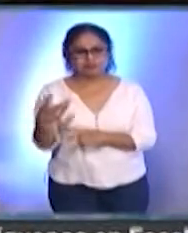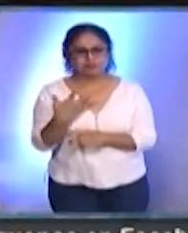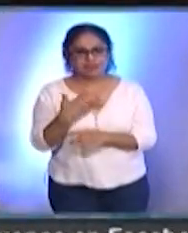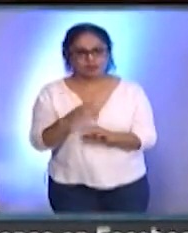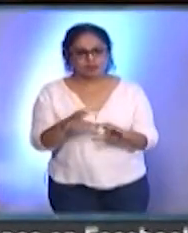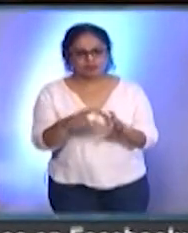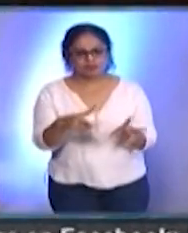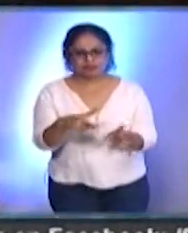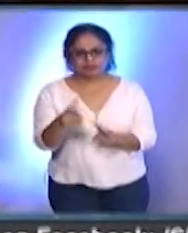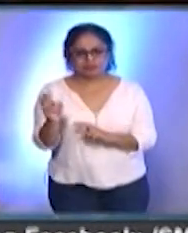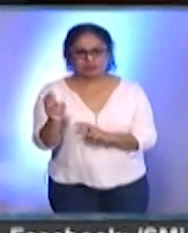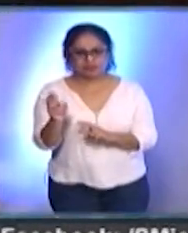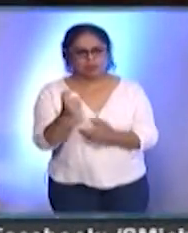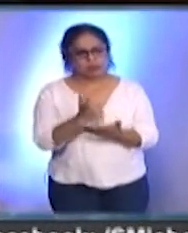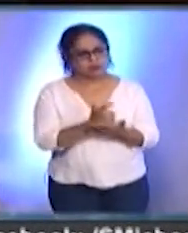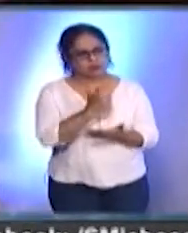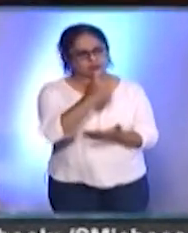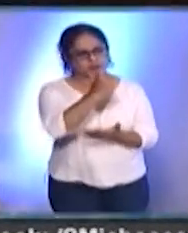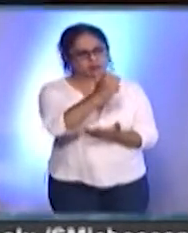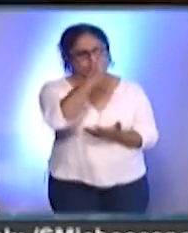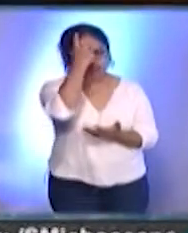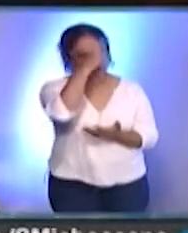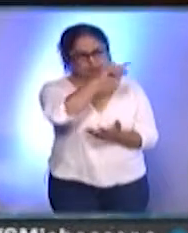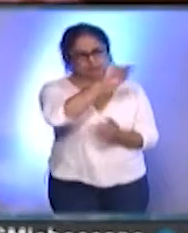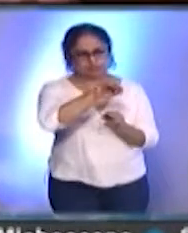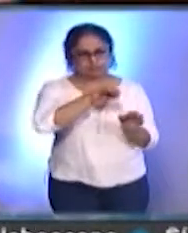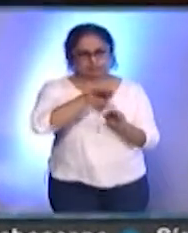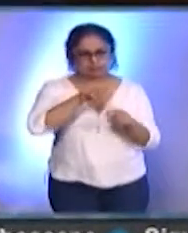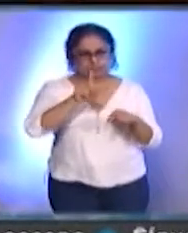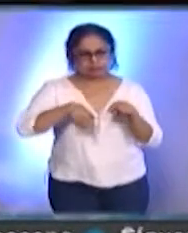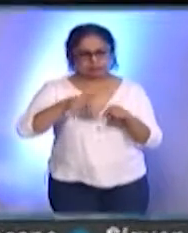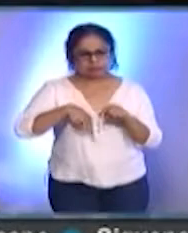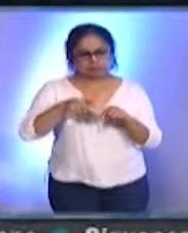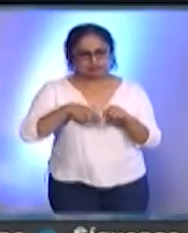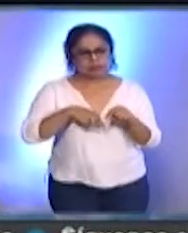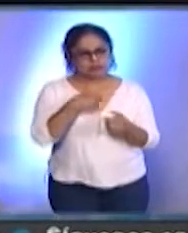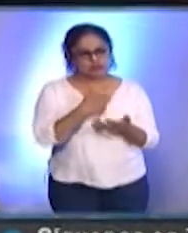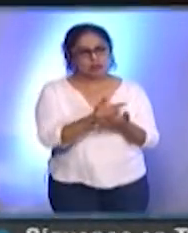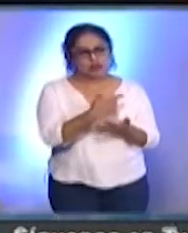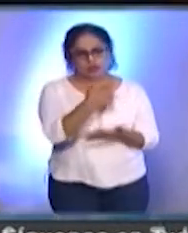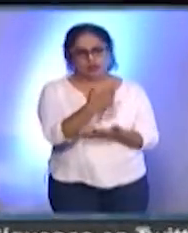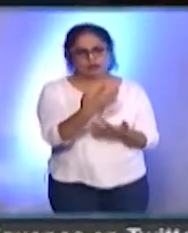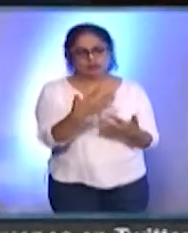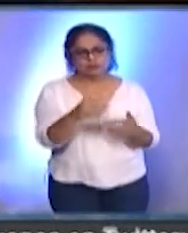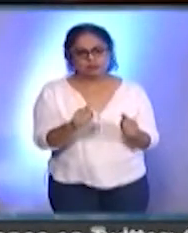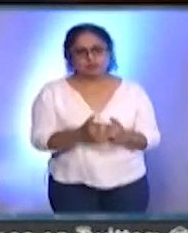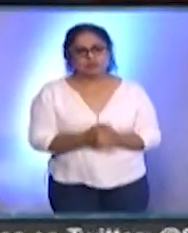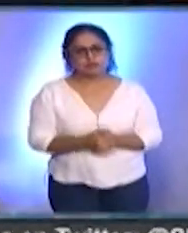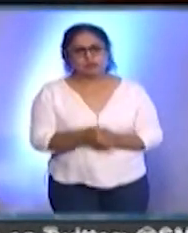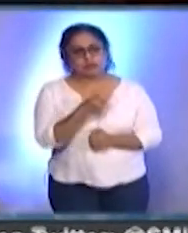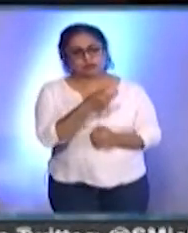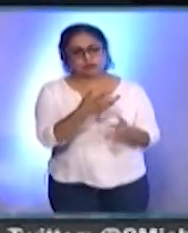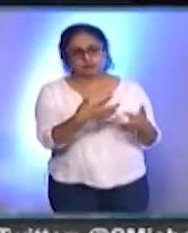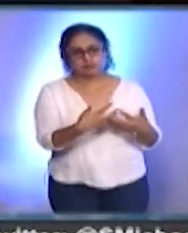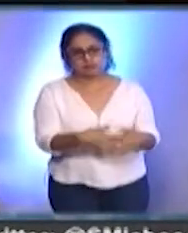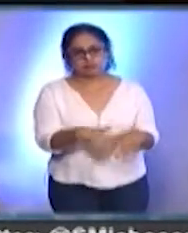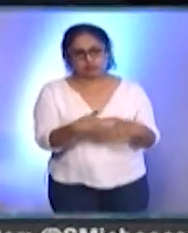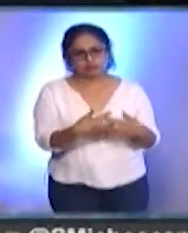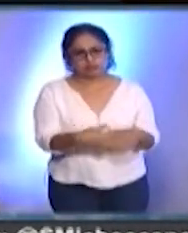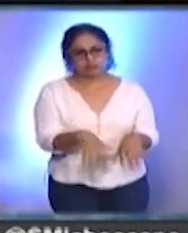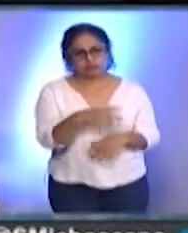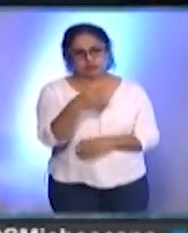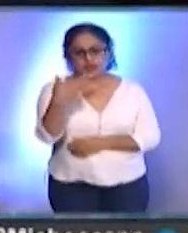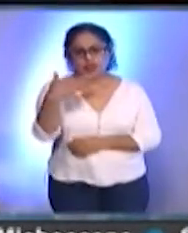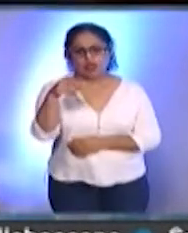una empresa muy importante para hackear. Digo, quienes hayan hackeado, es una empresa, son